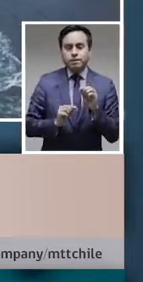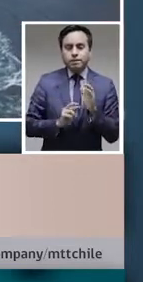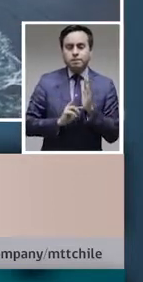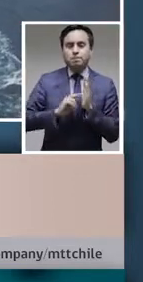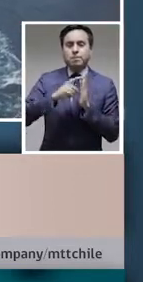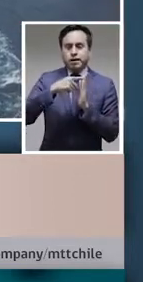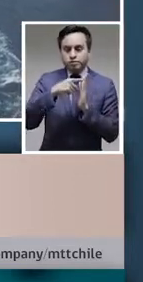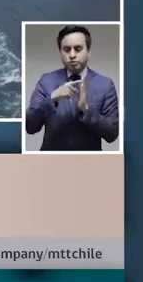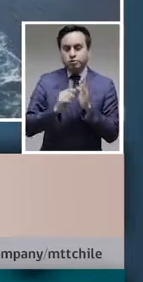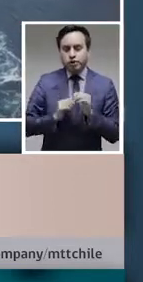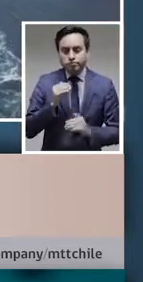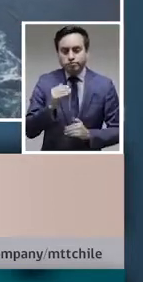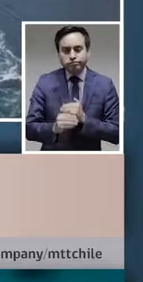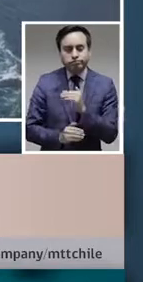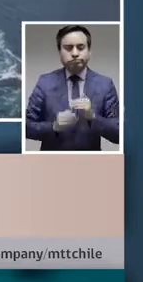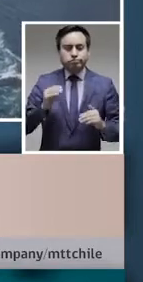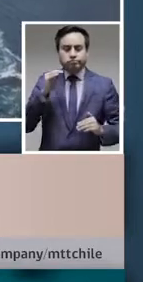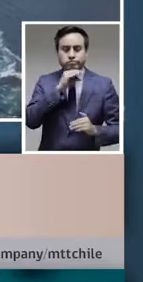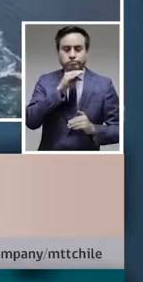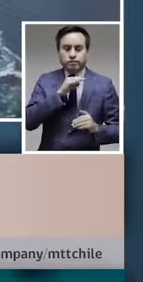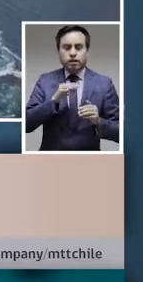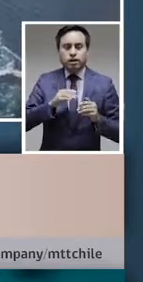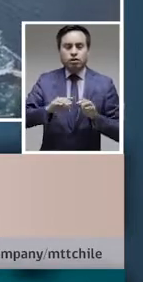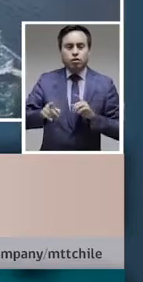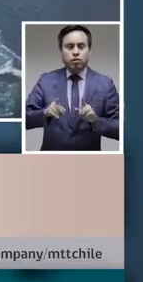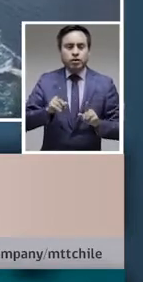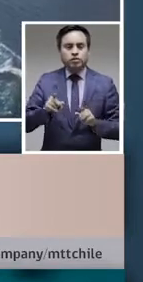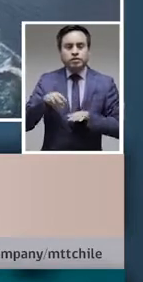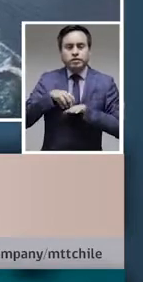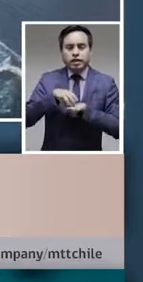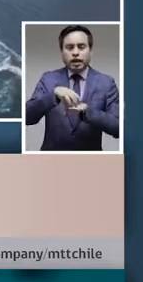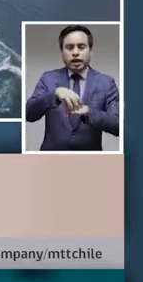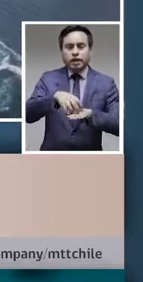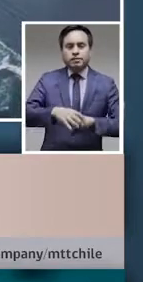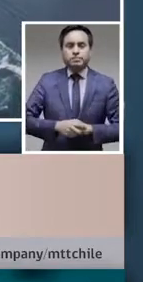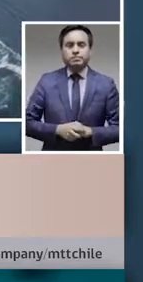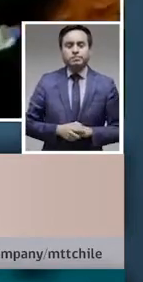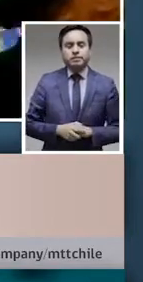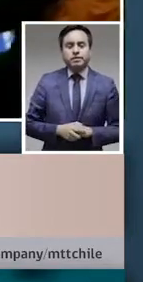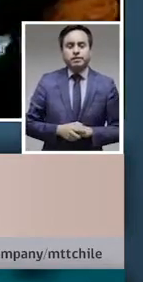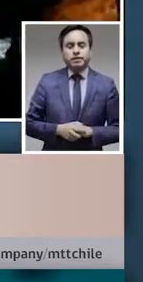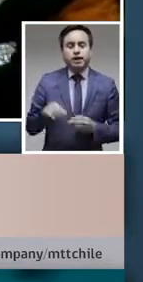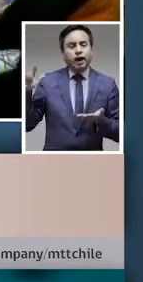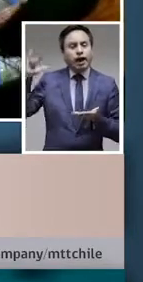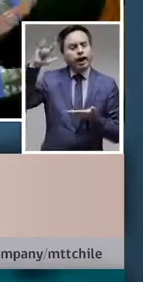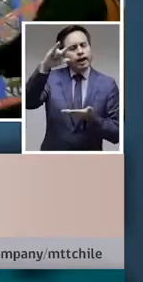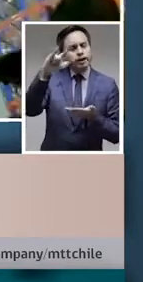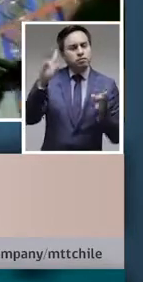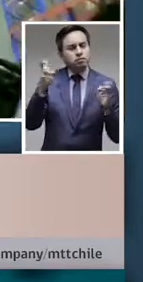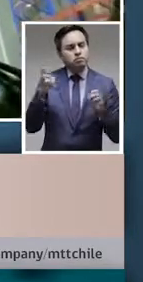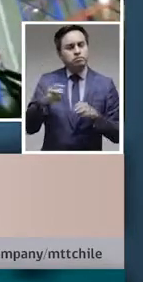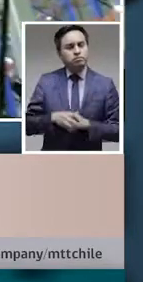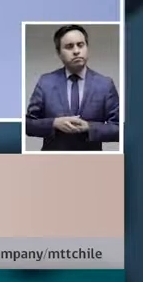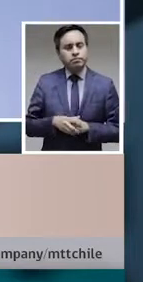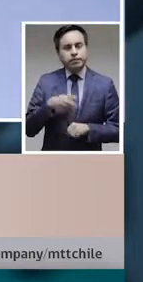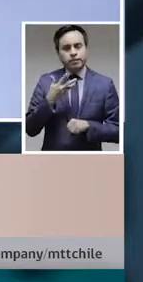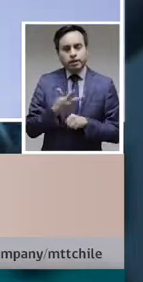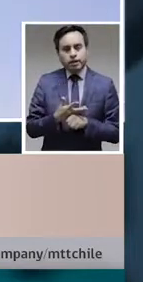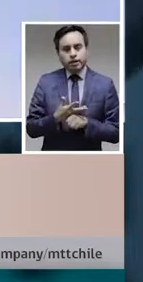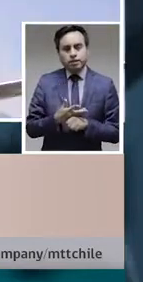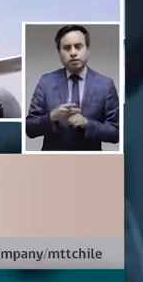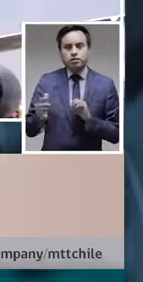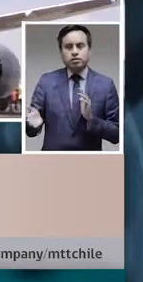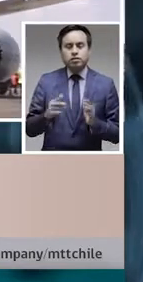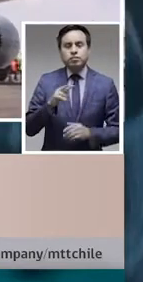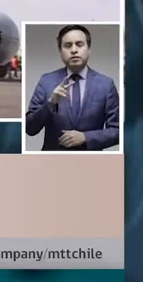va a permitir agilizar las operaciones de carga. En transporte aéreo tenemos del